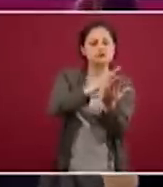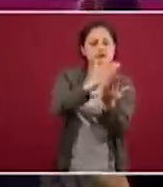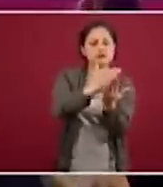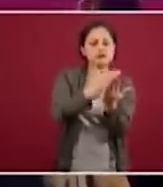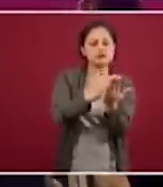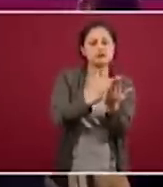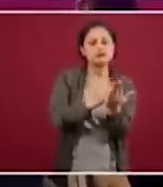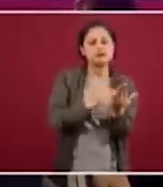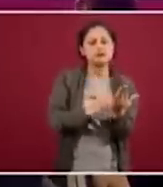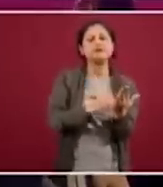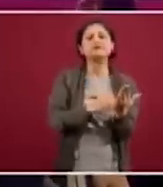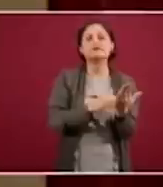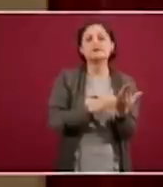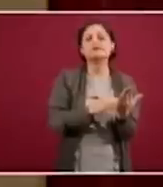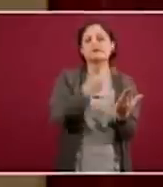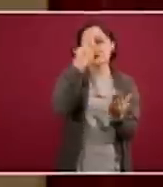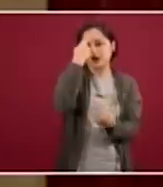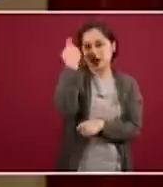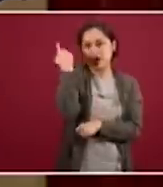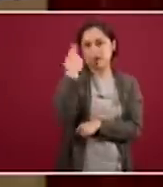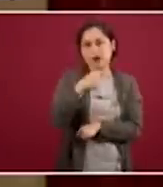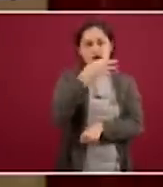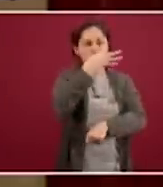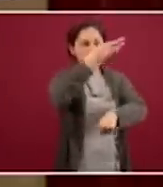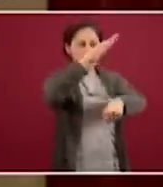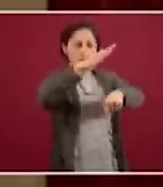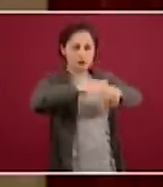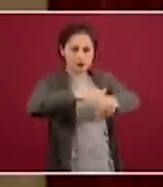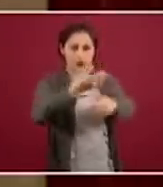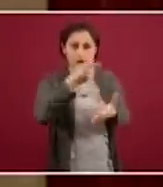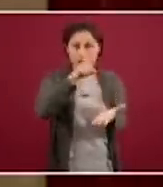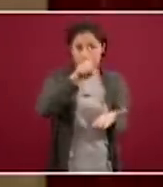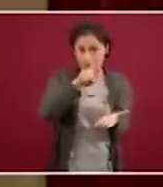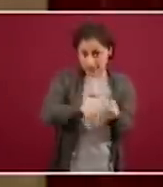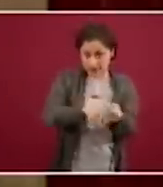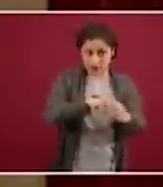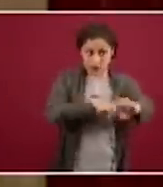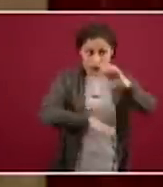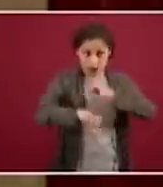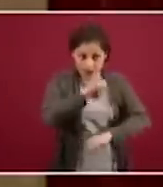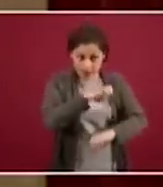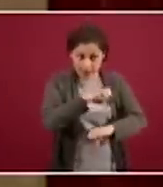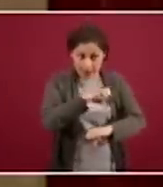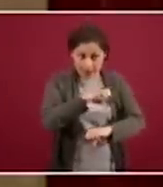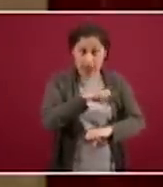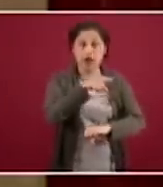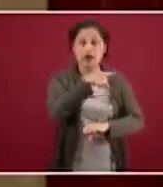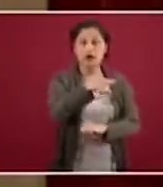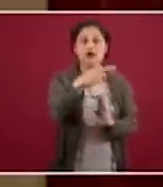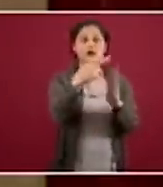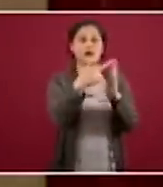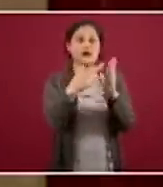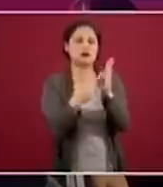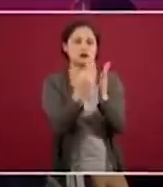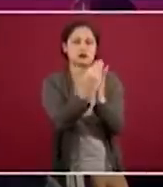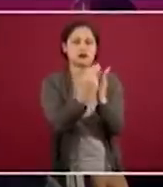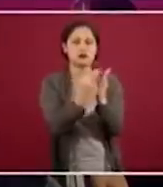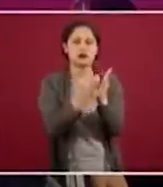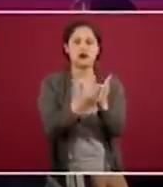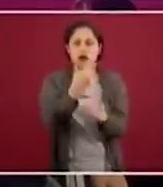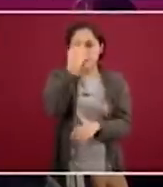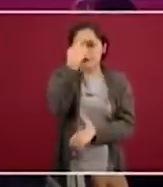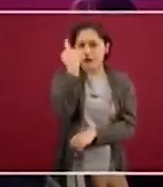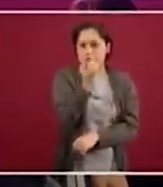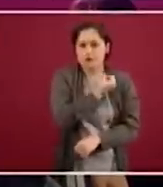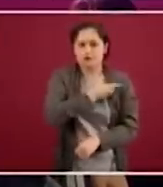seguridad y salud en el trabajo. ¿Por qué razón? Porque esto da inicio al proceso de